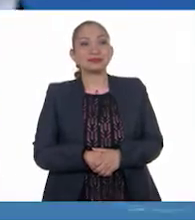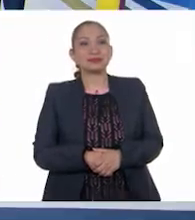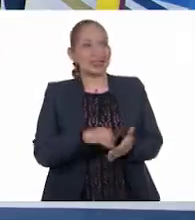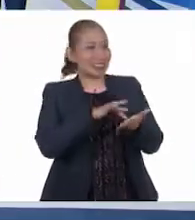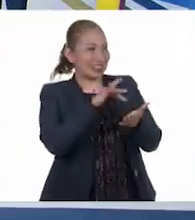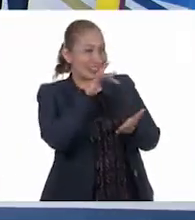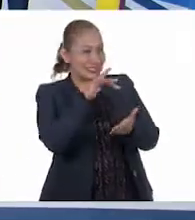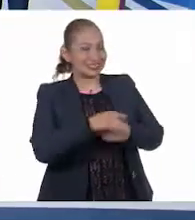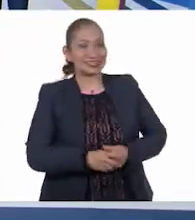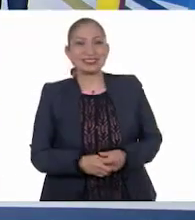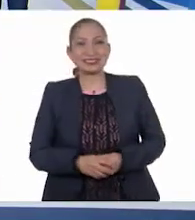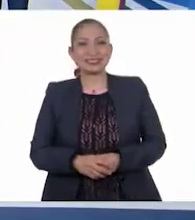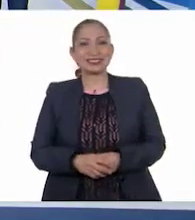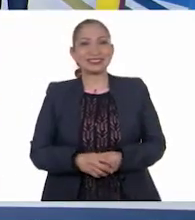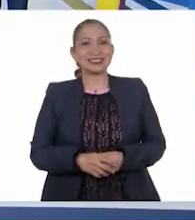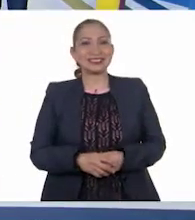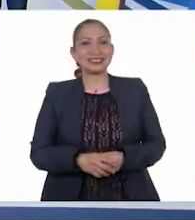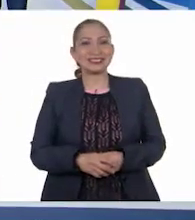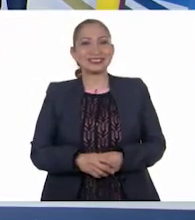Gracias.